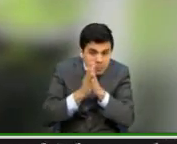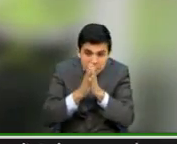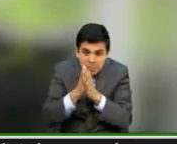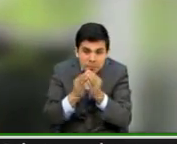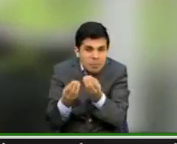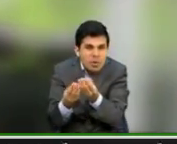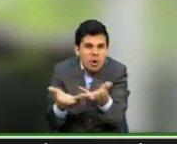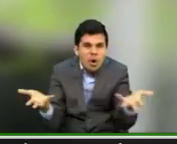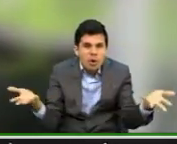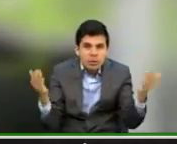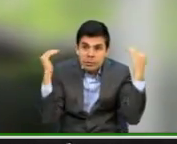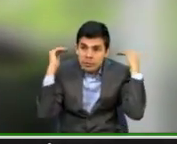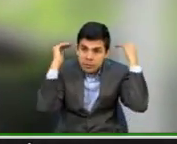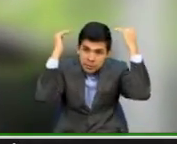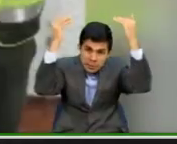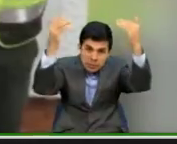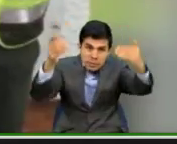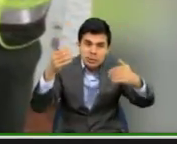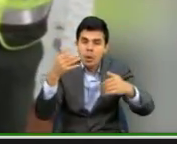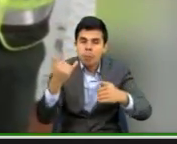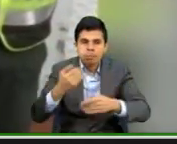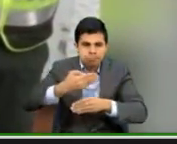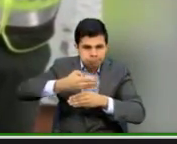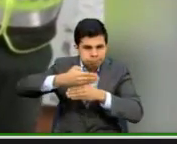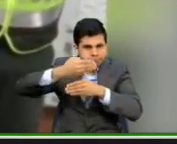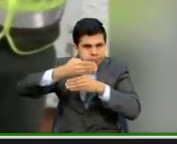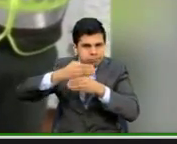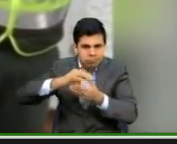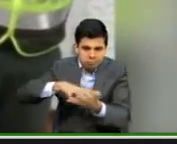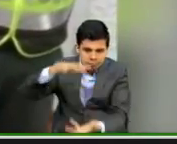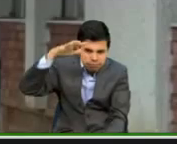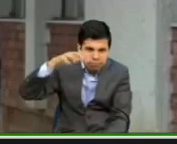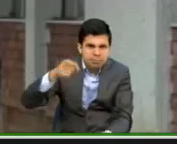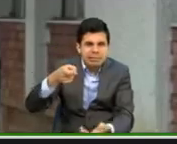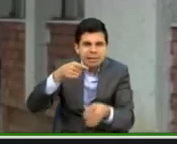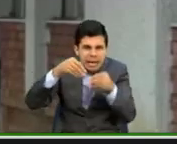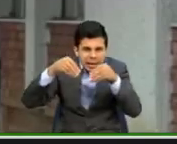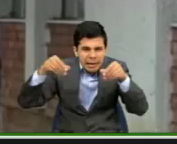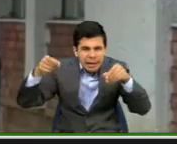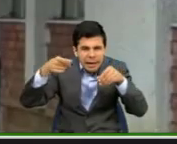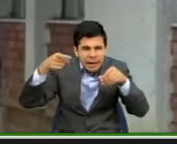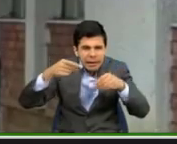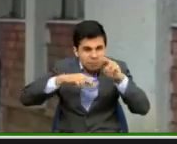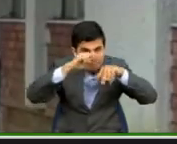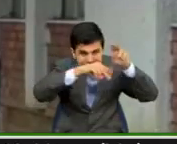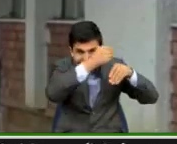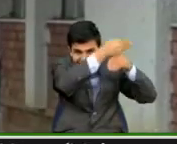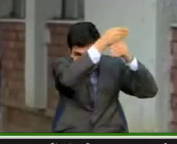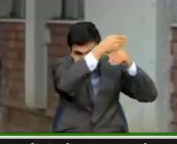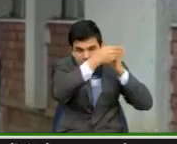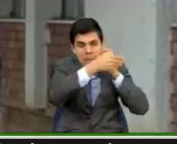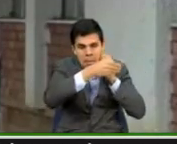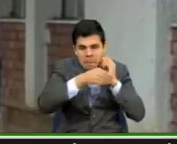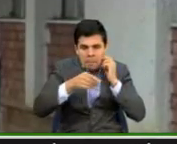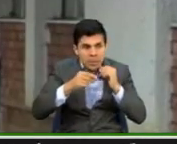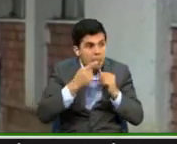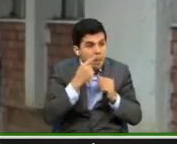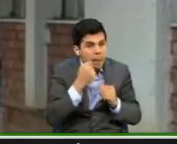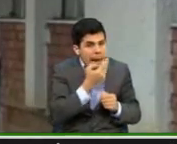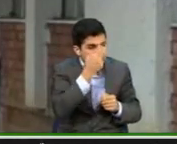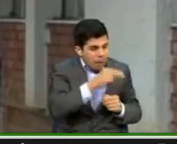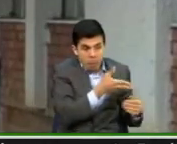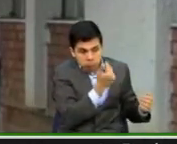del coliseo de ese municipio diez bultos de cemento según el informe policial estas ayudas corresponden